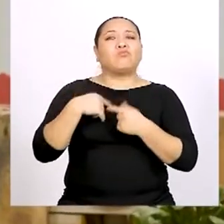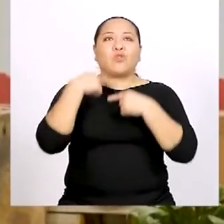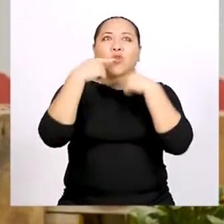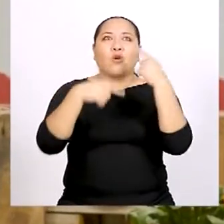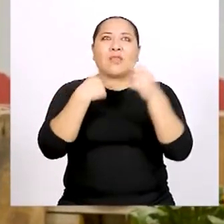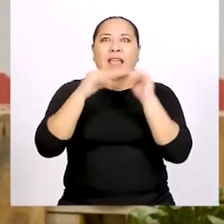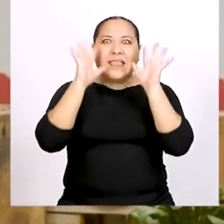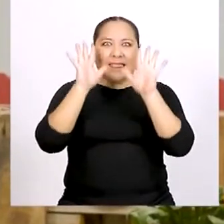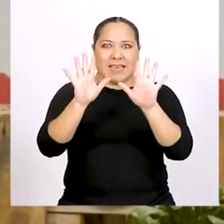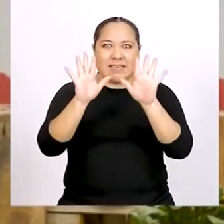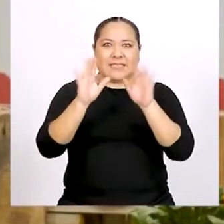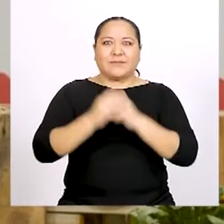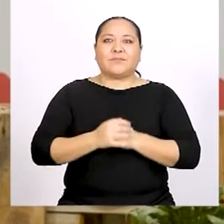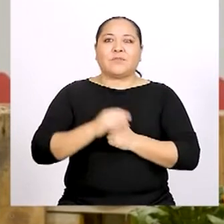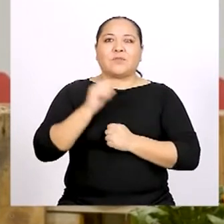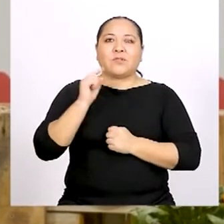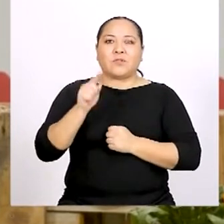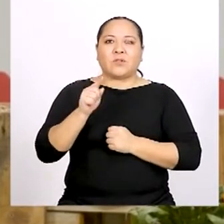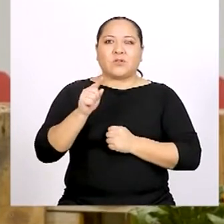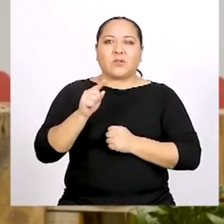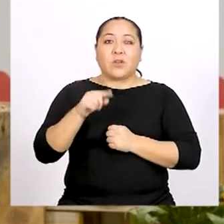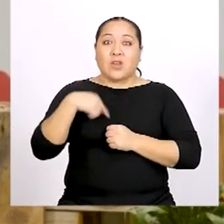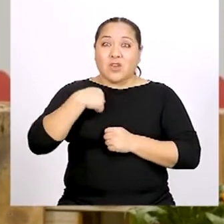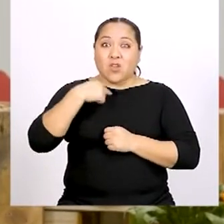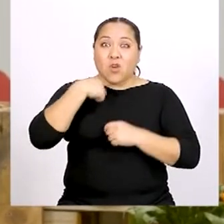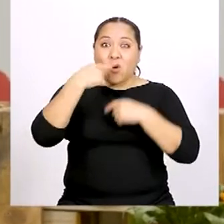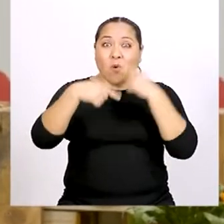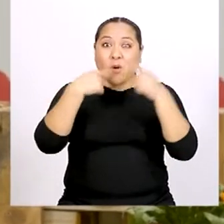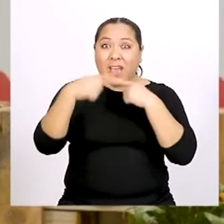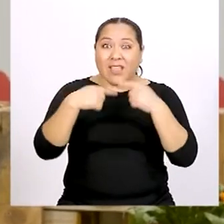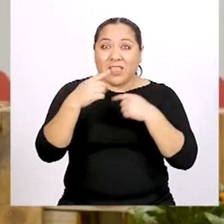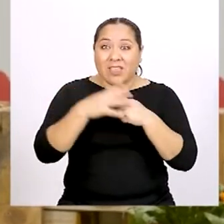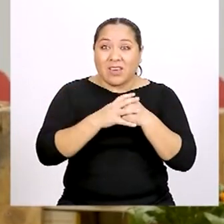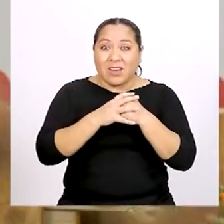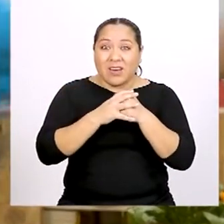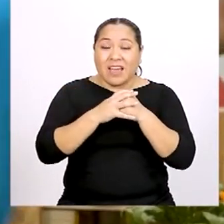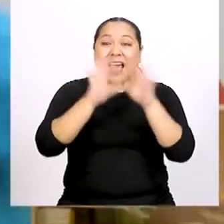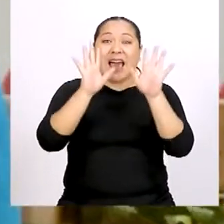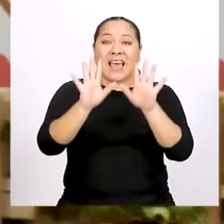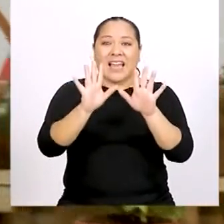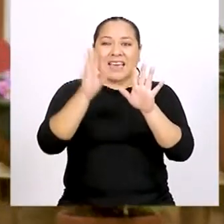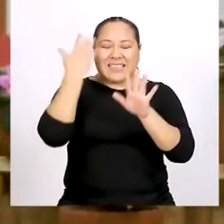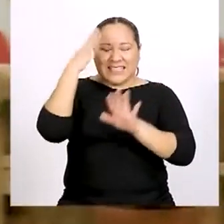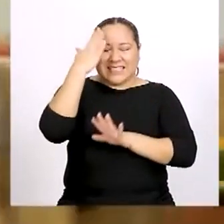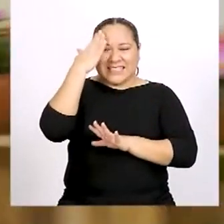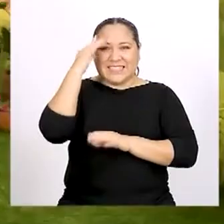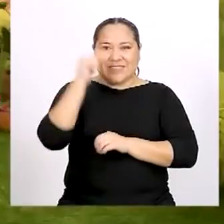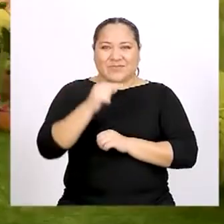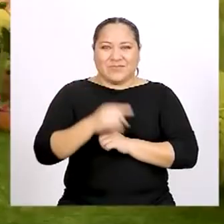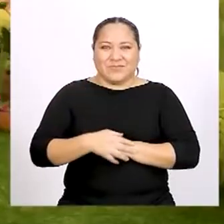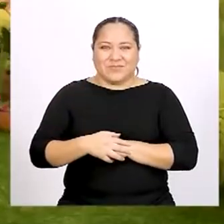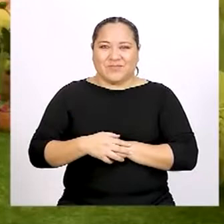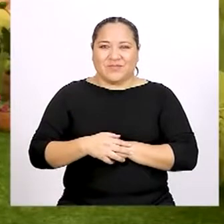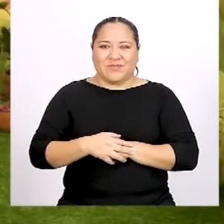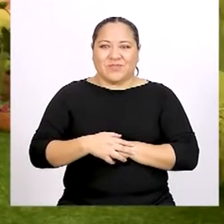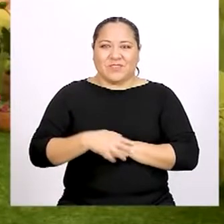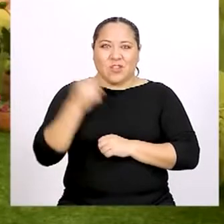los esperaré aquí contando hasta 10. Pero mientras cuento... ¡Ah, ya sé! Aquí